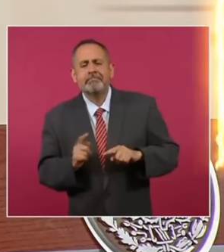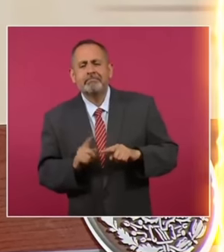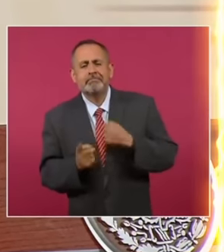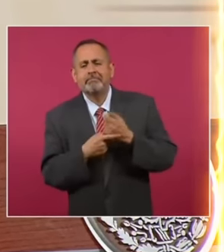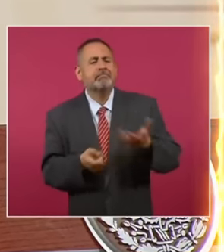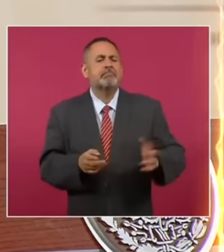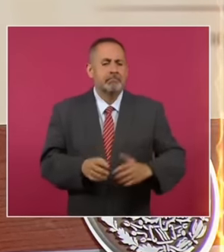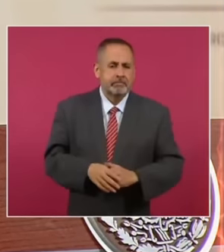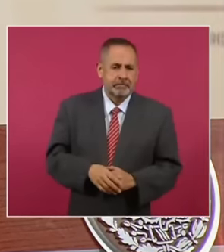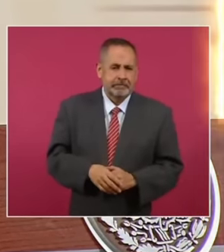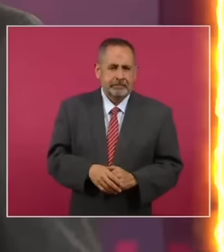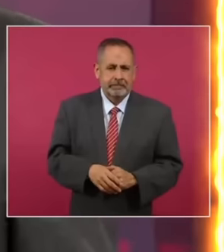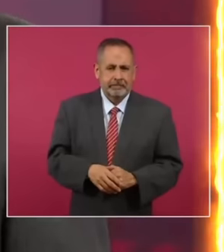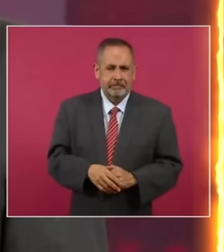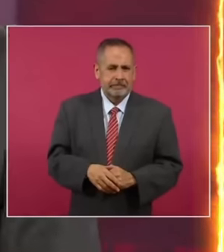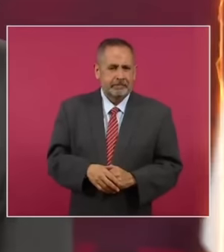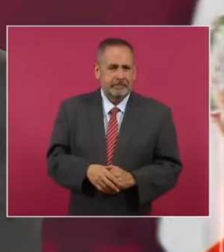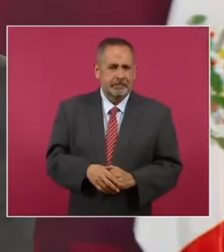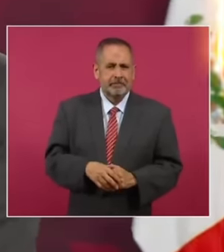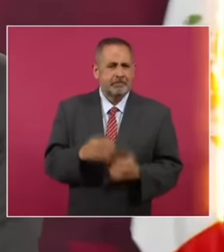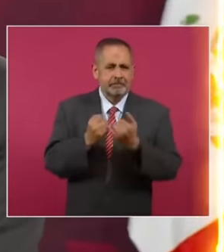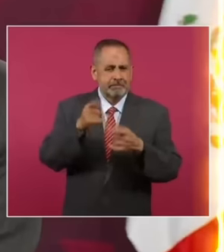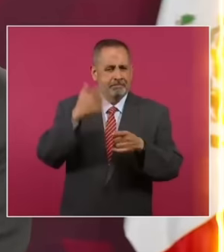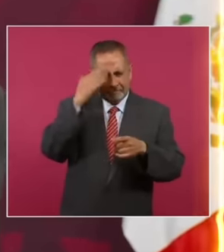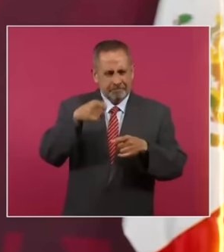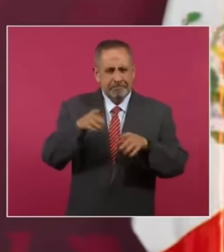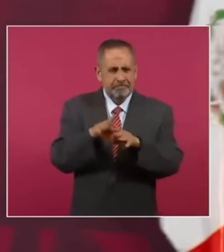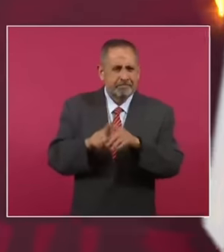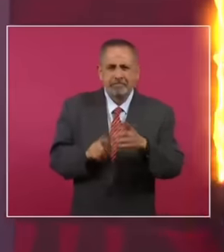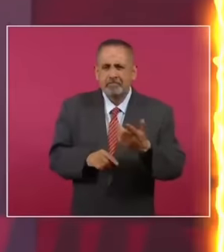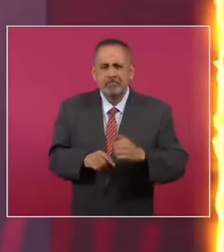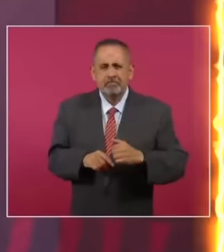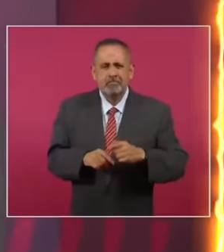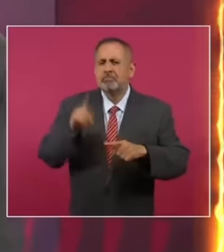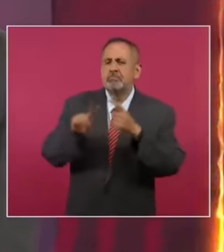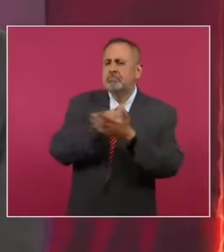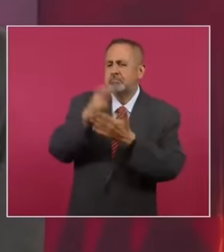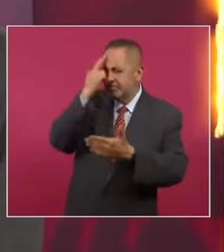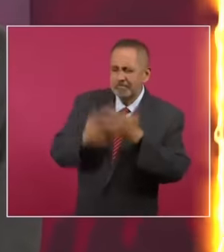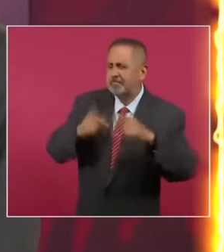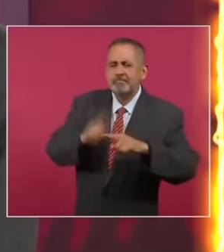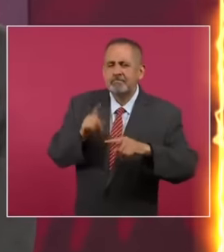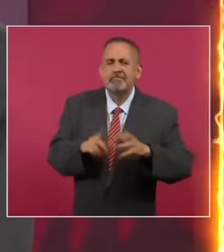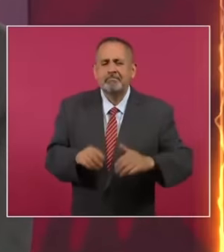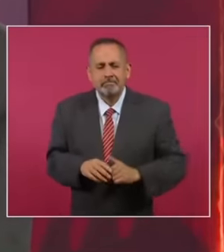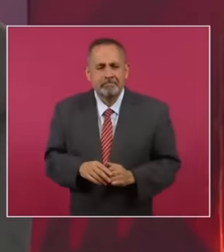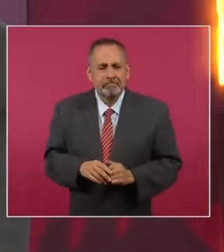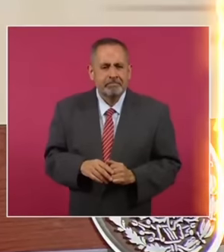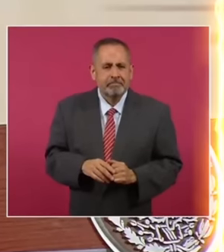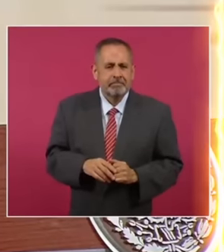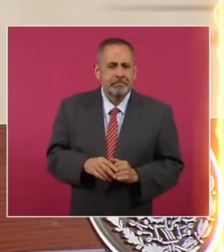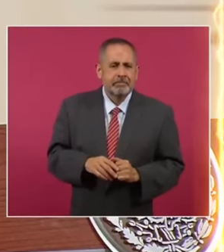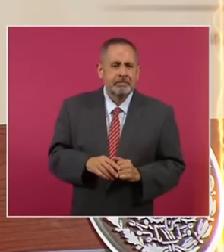Es como cuando quieres saber sobre quién cometió el delito,